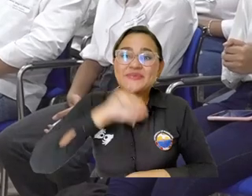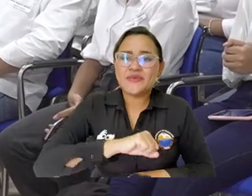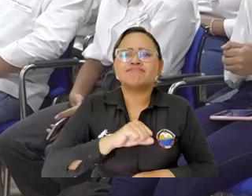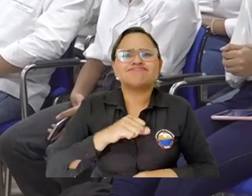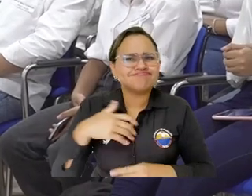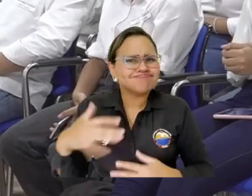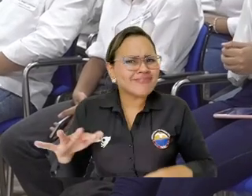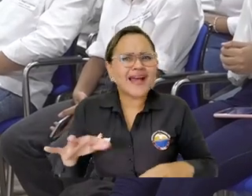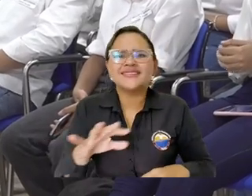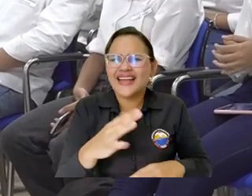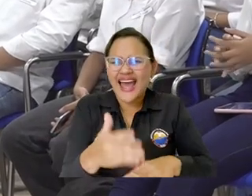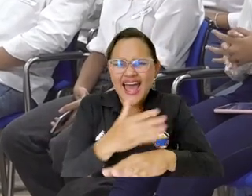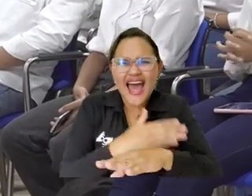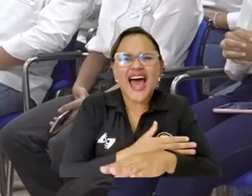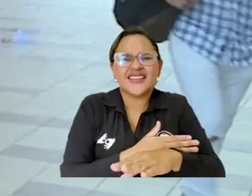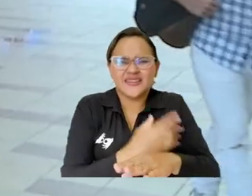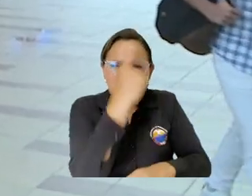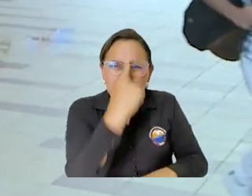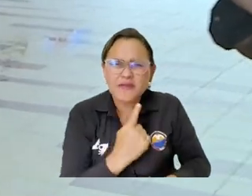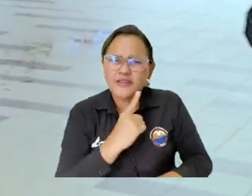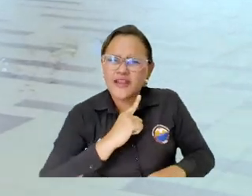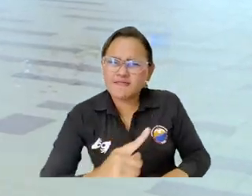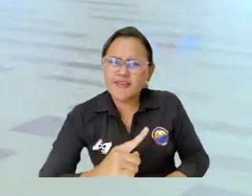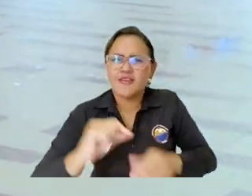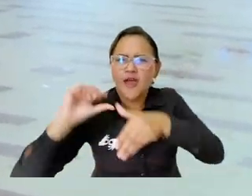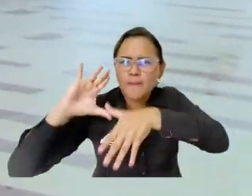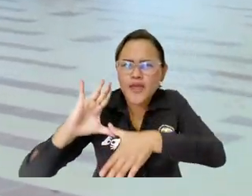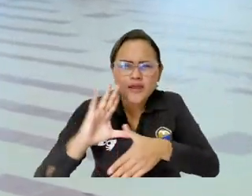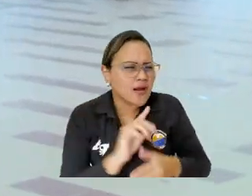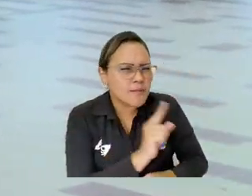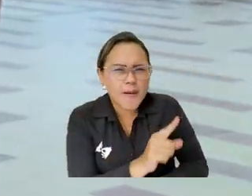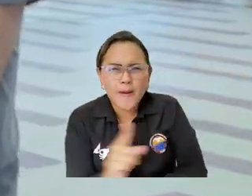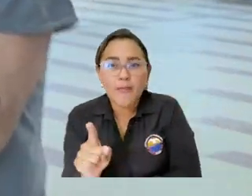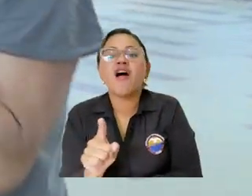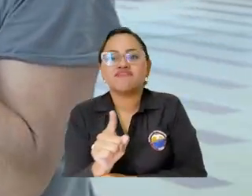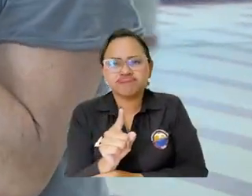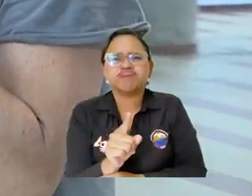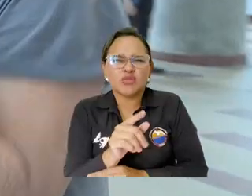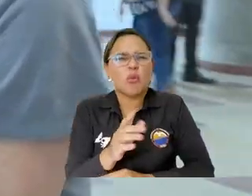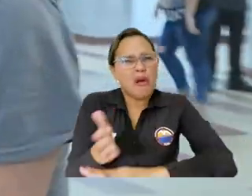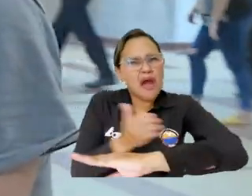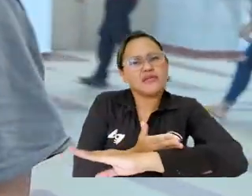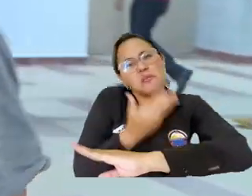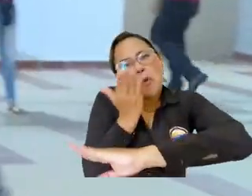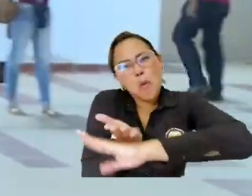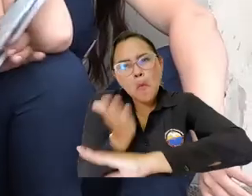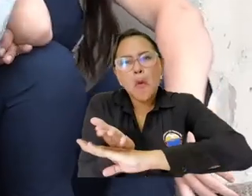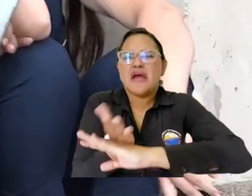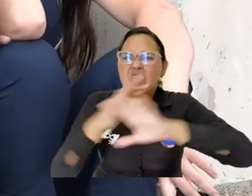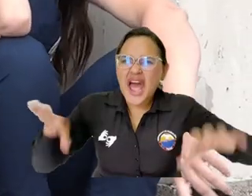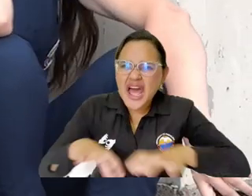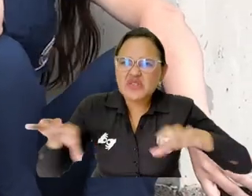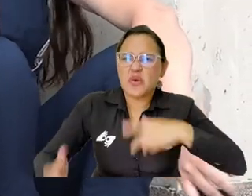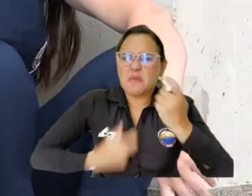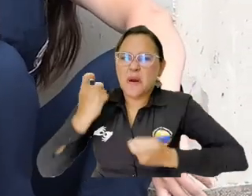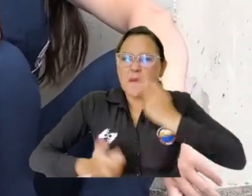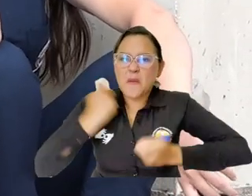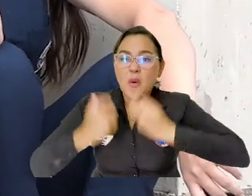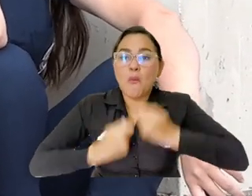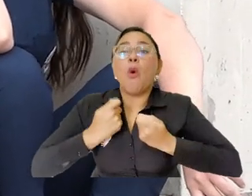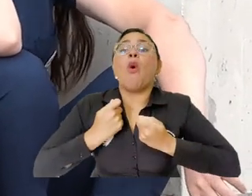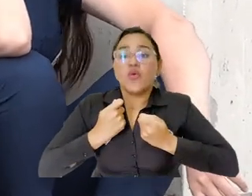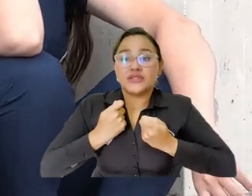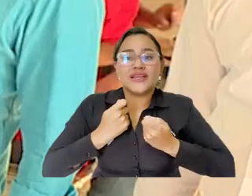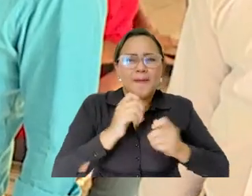Vera Salazar fue seleccionado entre diferentes perfiles de líderes de América que postularon sus acciones de compromiso y emprendimiento